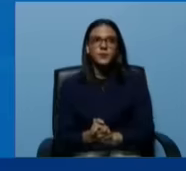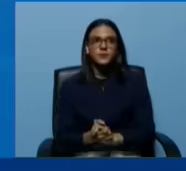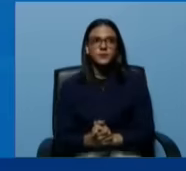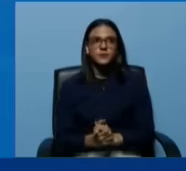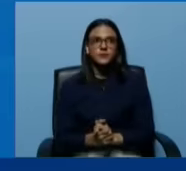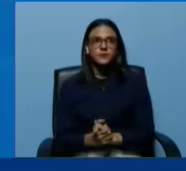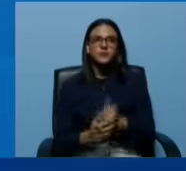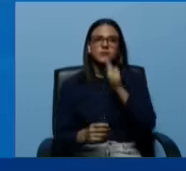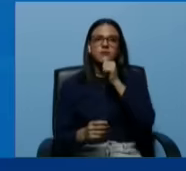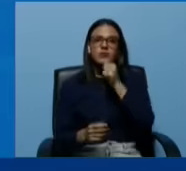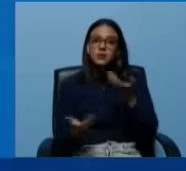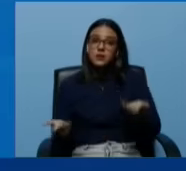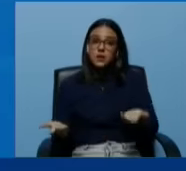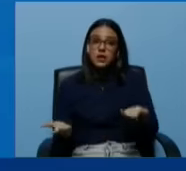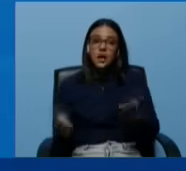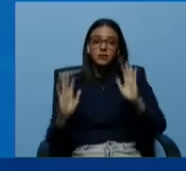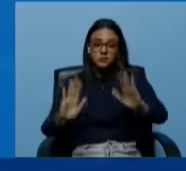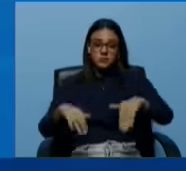quien luego